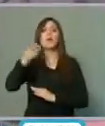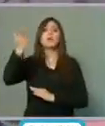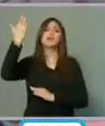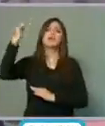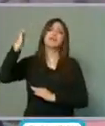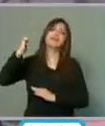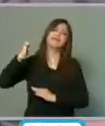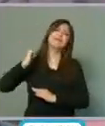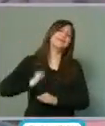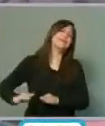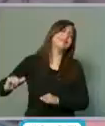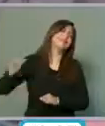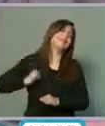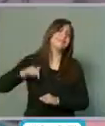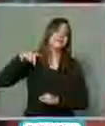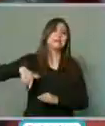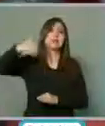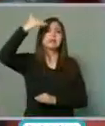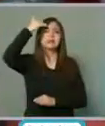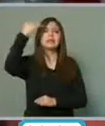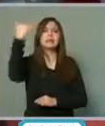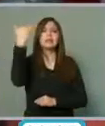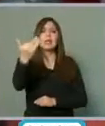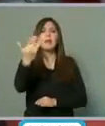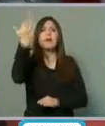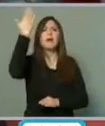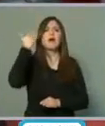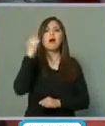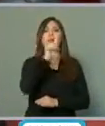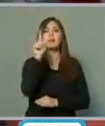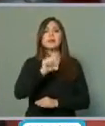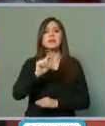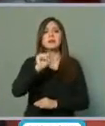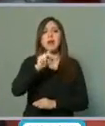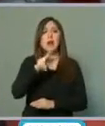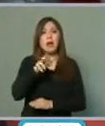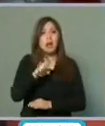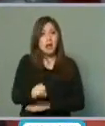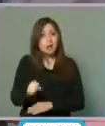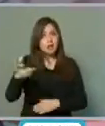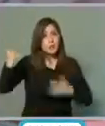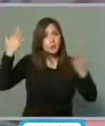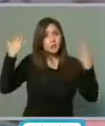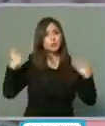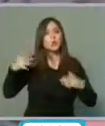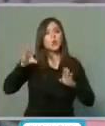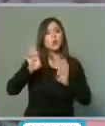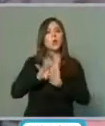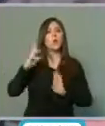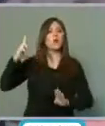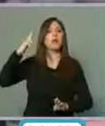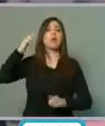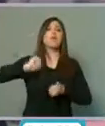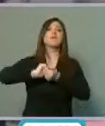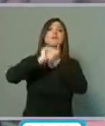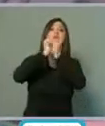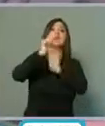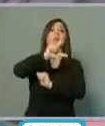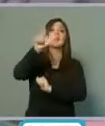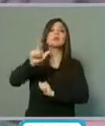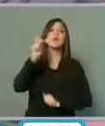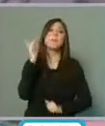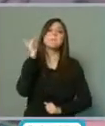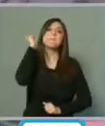fueron en la época de los zares y todo, y príncipes fueron